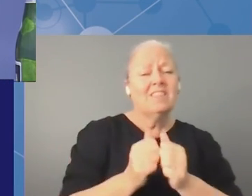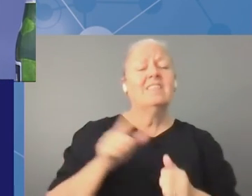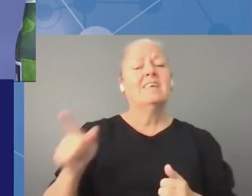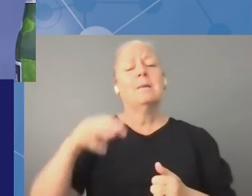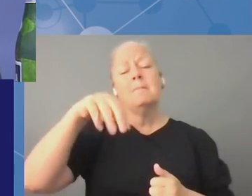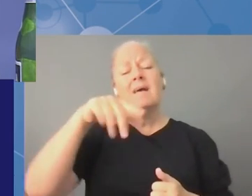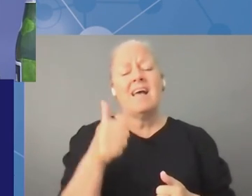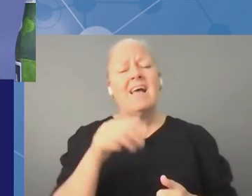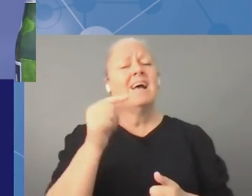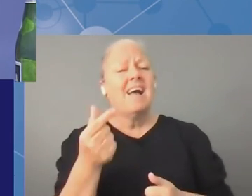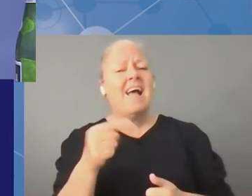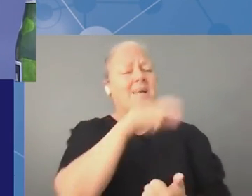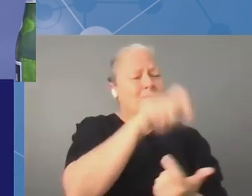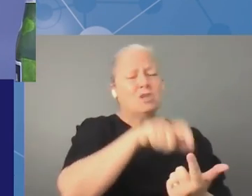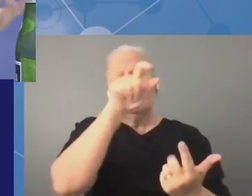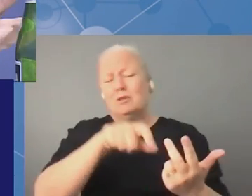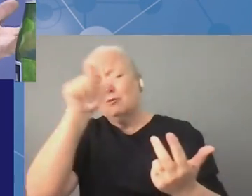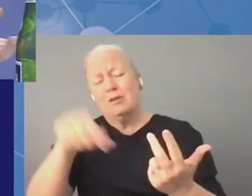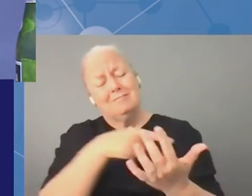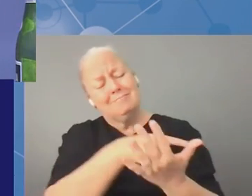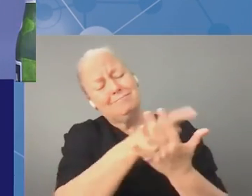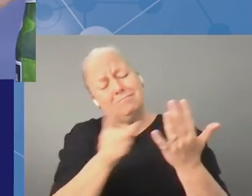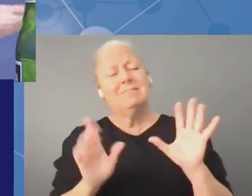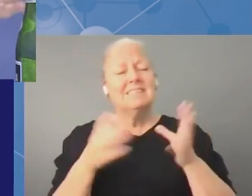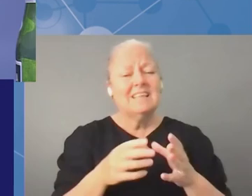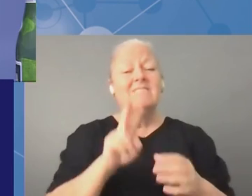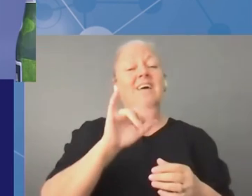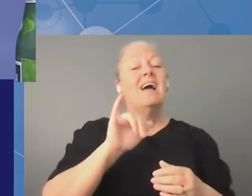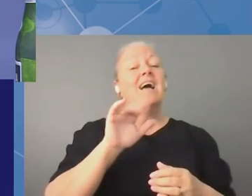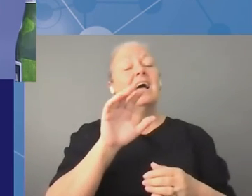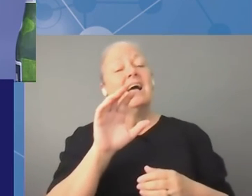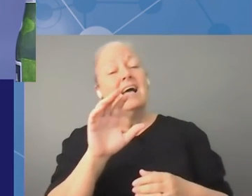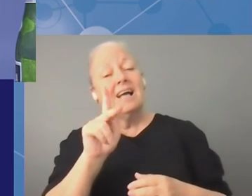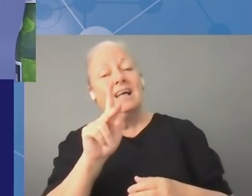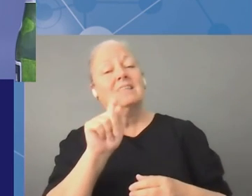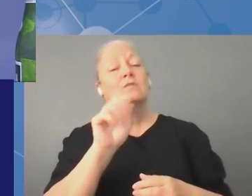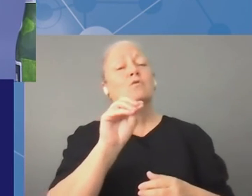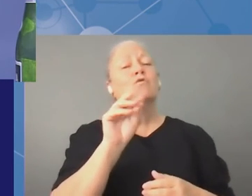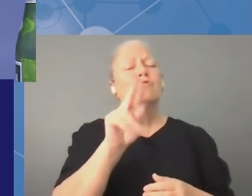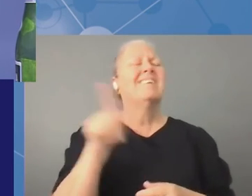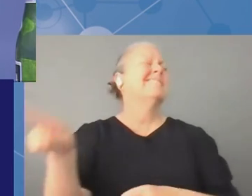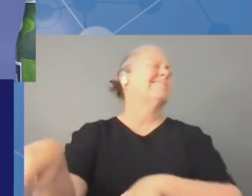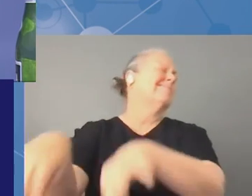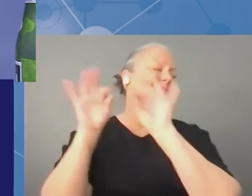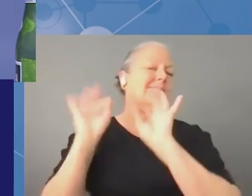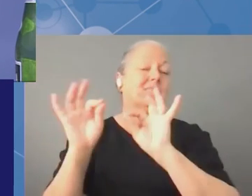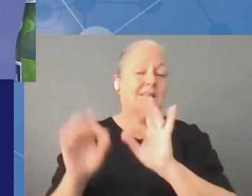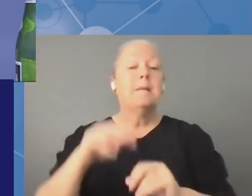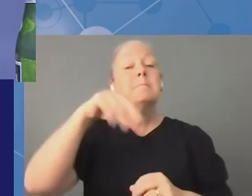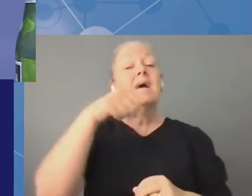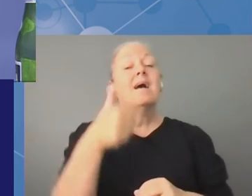cumbre. Gracias a Michał, a Przemek, a Ana, a Krzysztof, a Víctor, a todo el